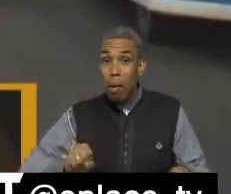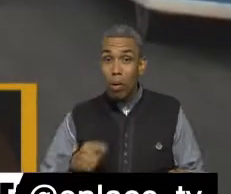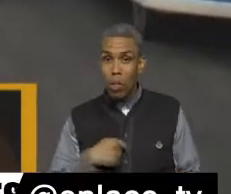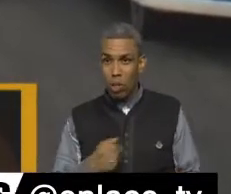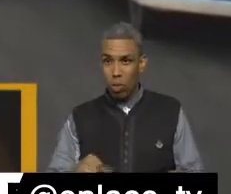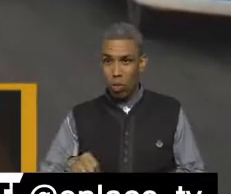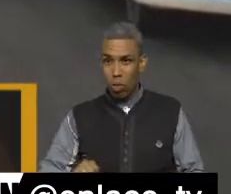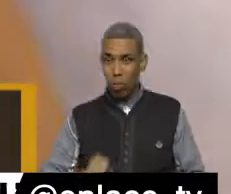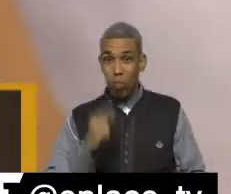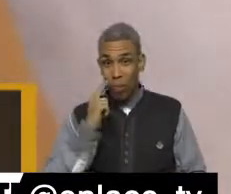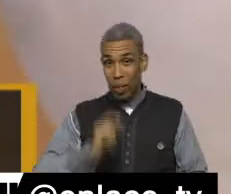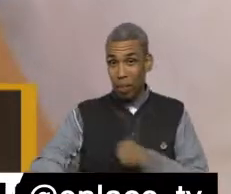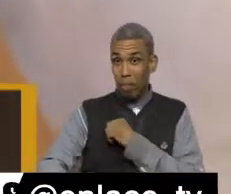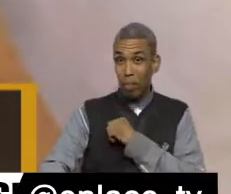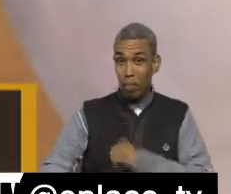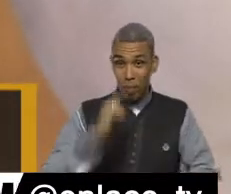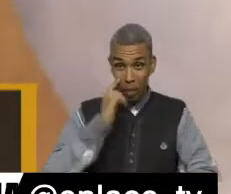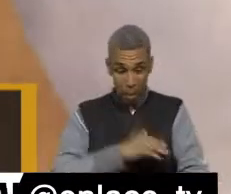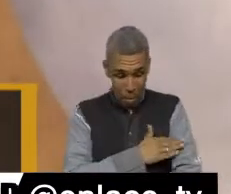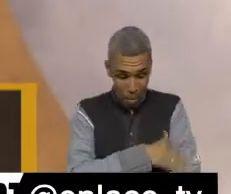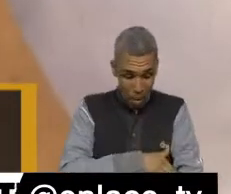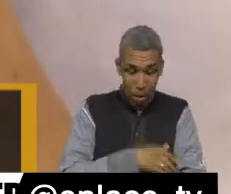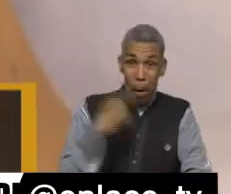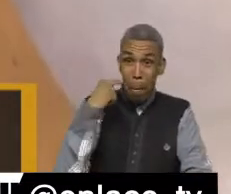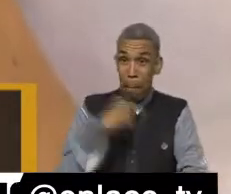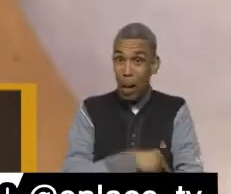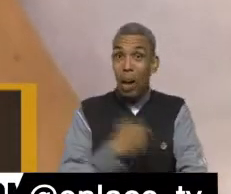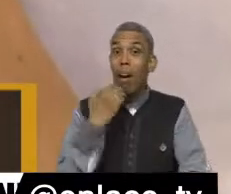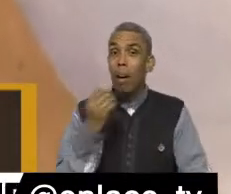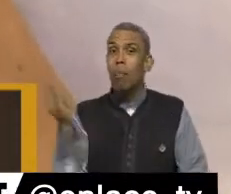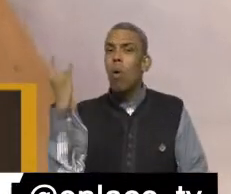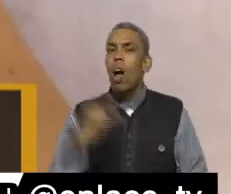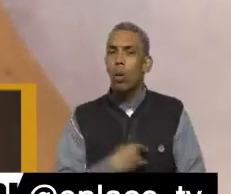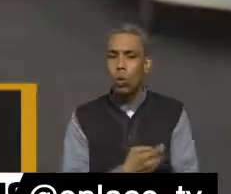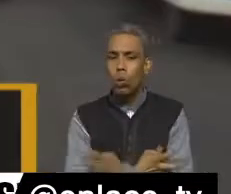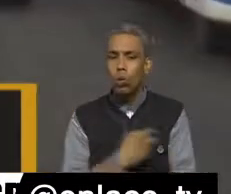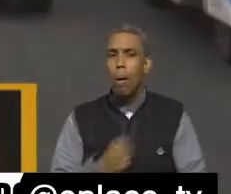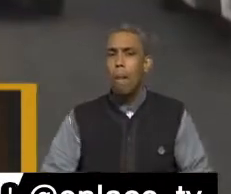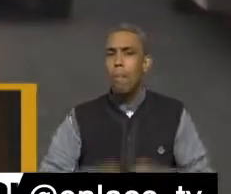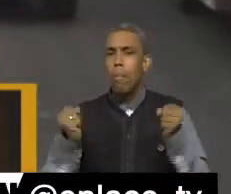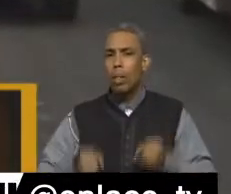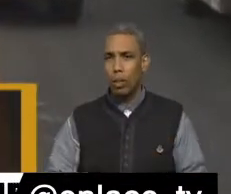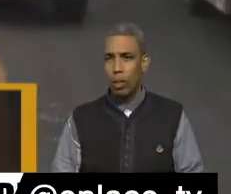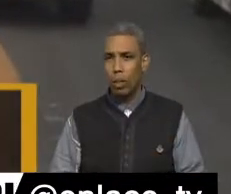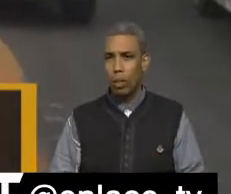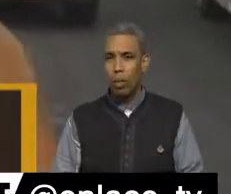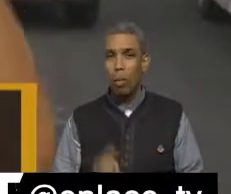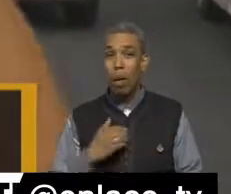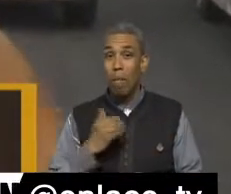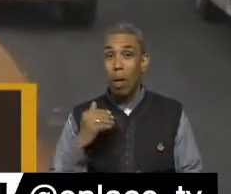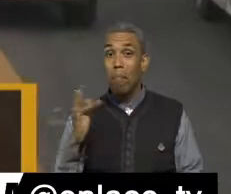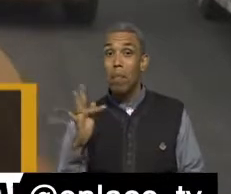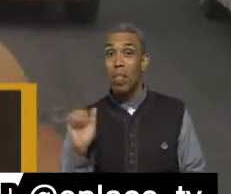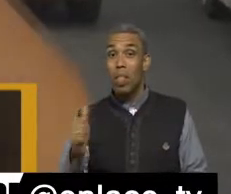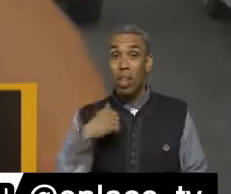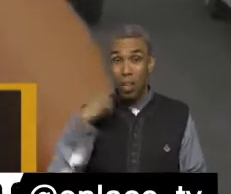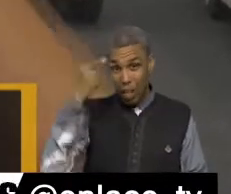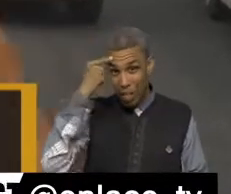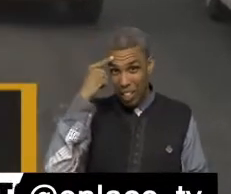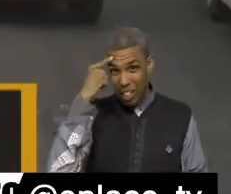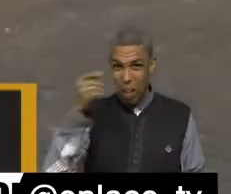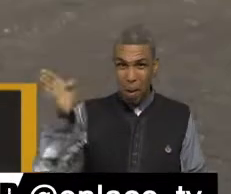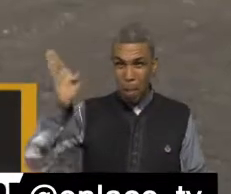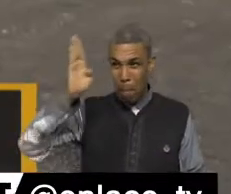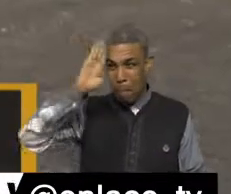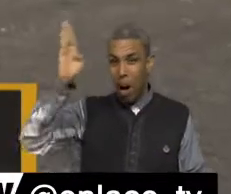lo recibió mi brazo. Donde yo tengo los brazos más delgados me los parte. ¿Y a su tía qué le pasó? Le rajó la cabeza por aquí toda esta vaina y